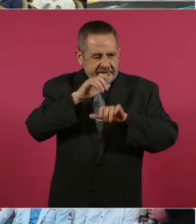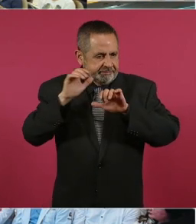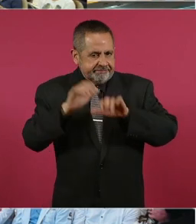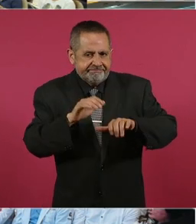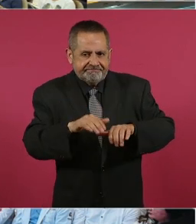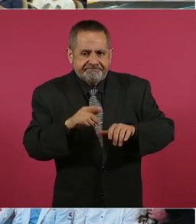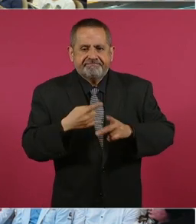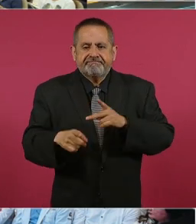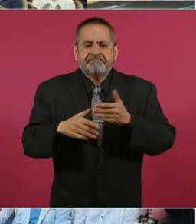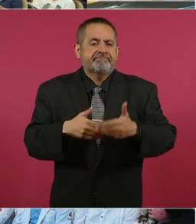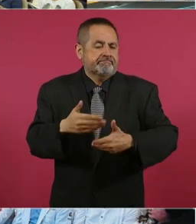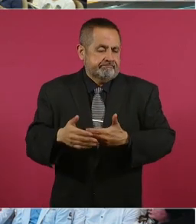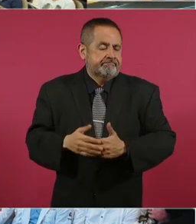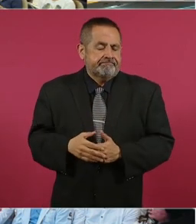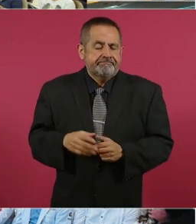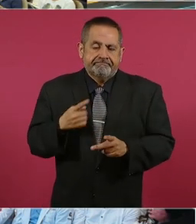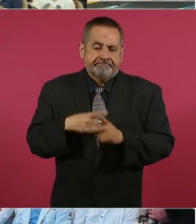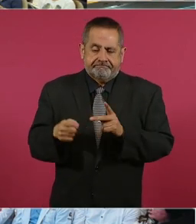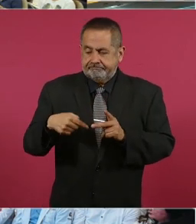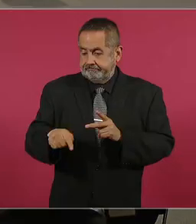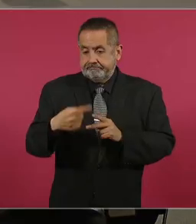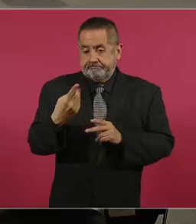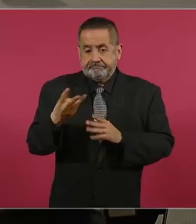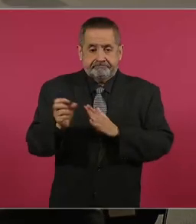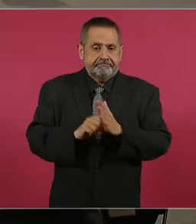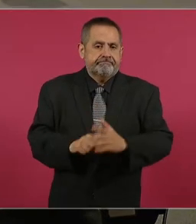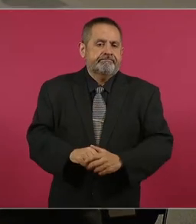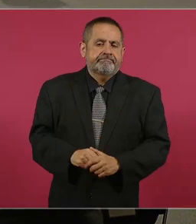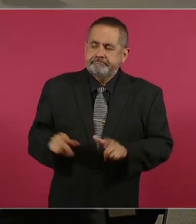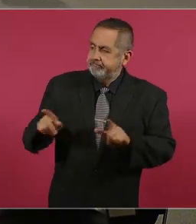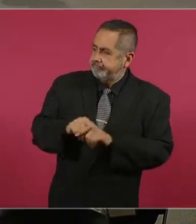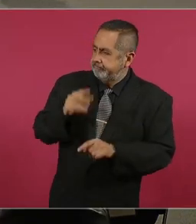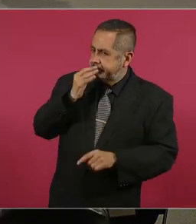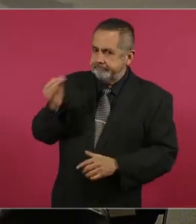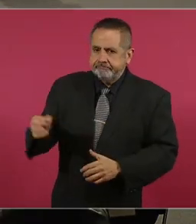ya en este primer trimestre. Sería todo por mi cuenta, señor presidente. Gracias.